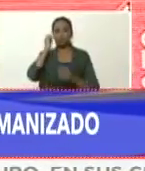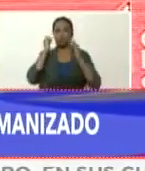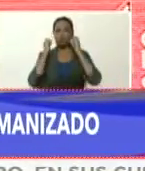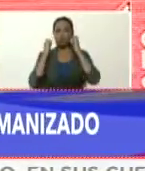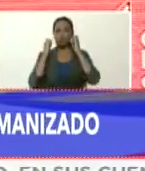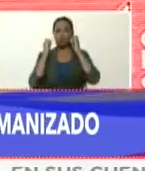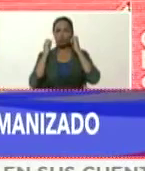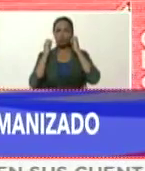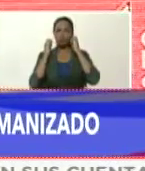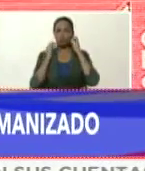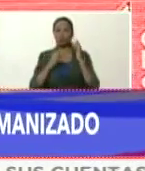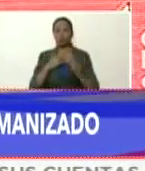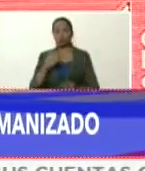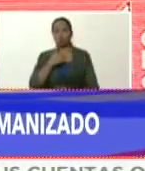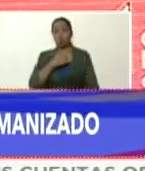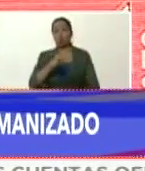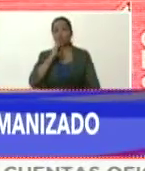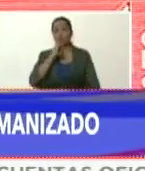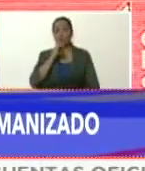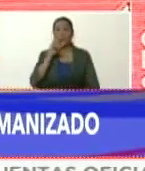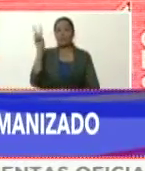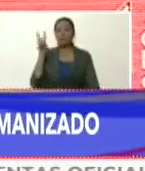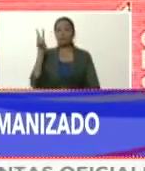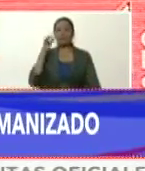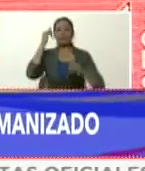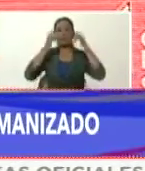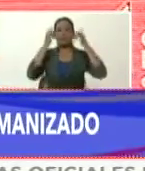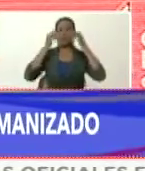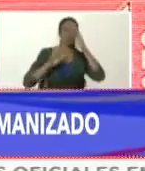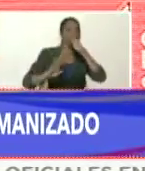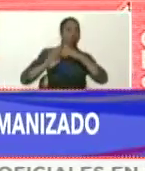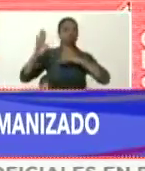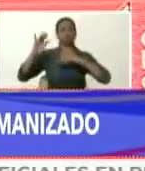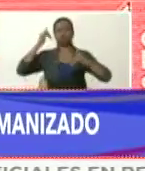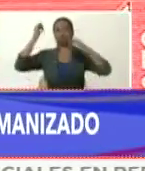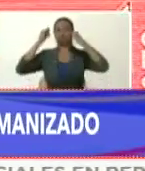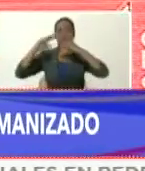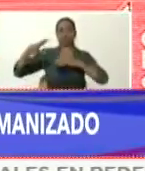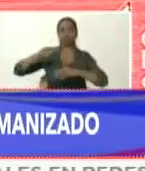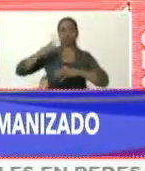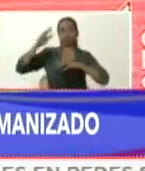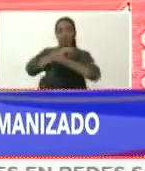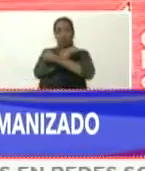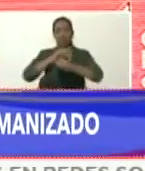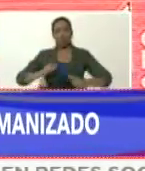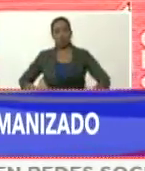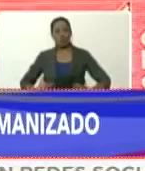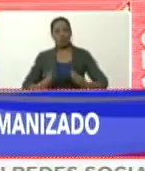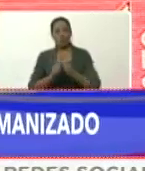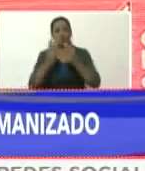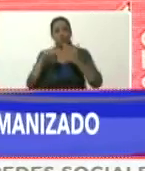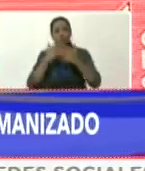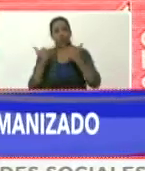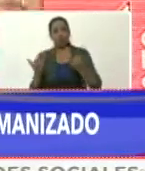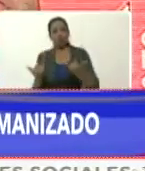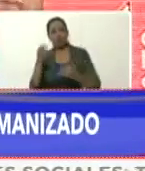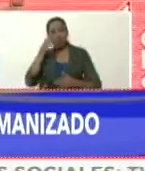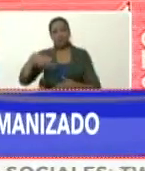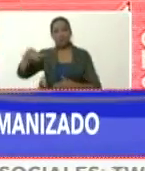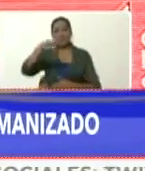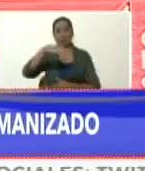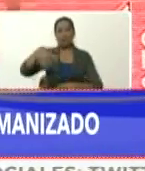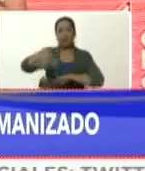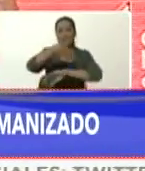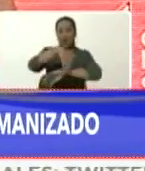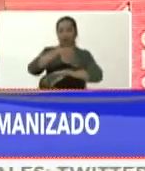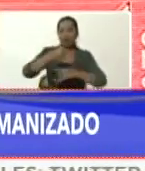y ratifico que Venezuela va a celebrar por todo lo alto, con la Fuerza Armada Nacional Bolivariana y el pueblo en las